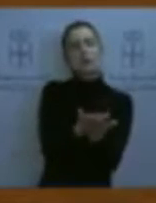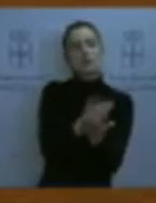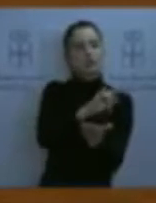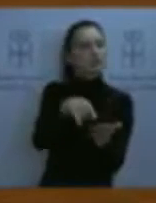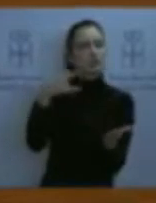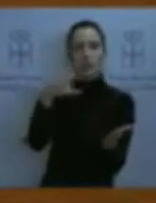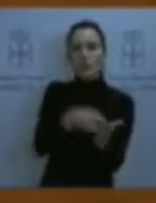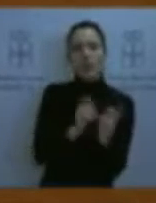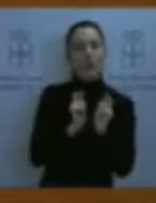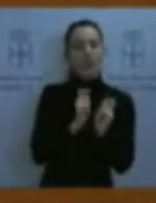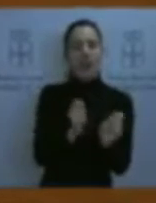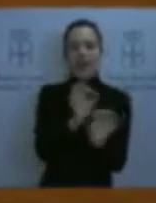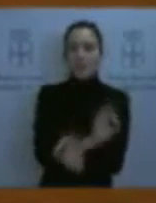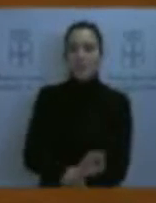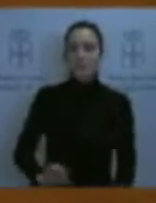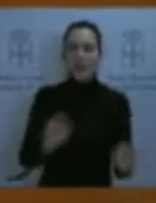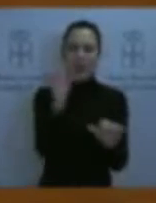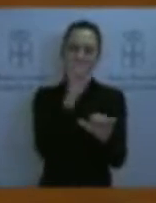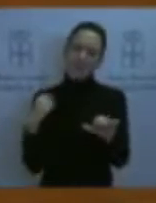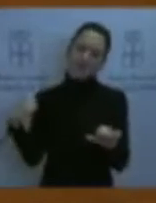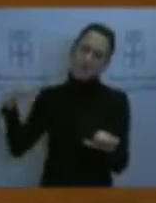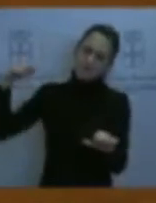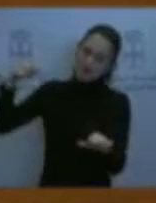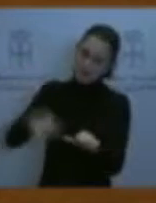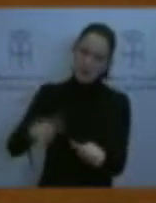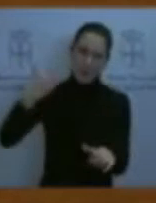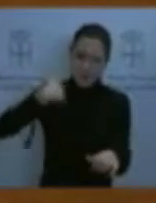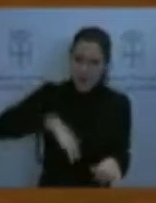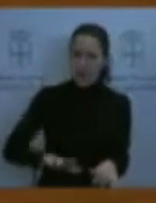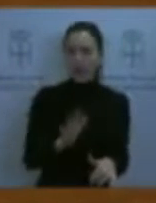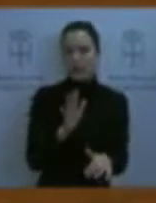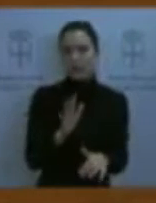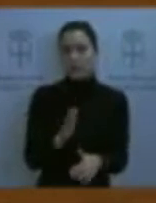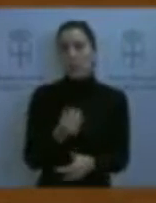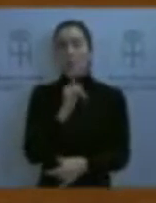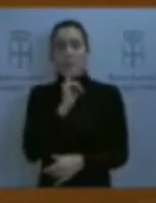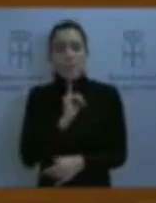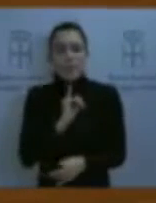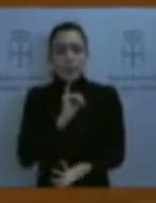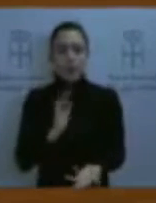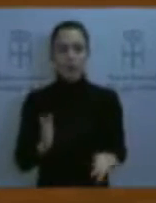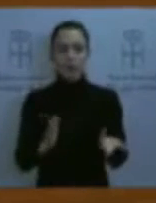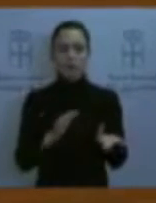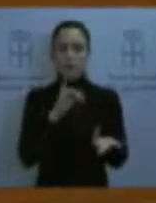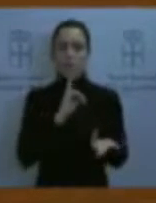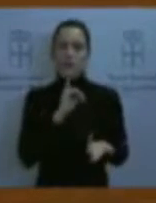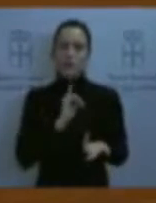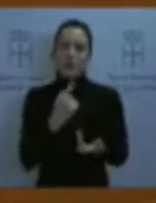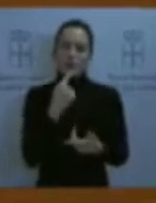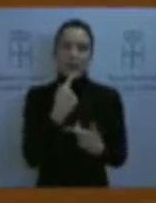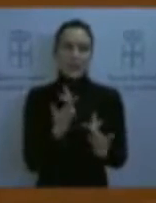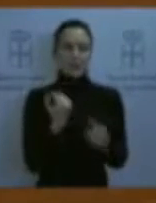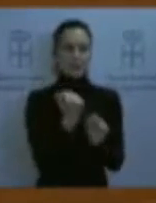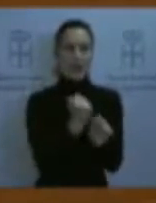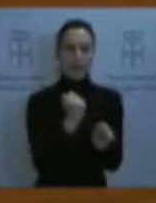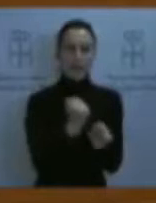menos que tuvieran el amor propio de ponerse a trabajar desde el espantoso incendio del